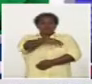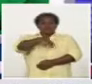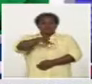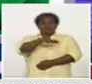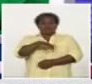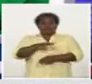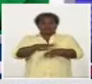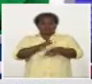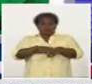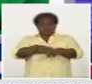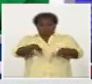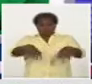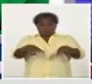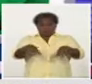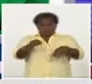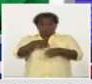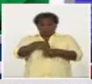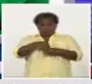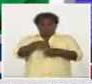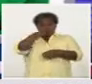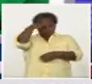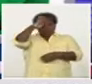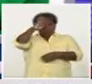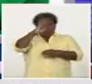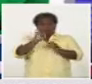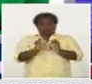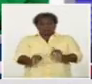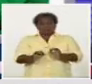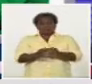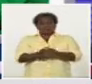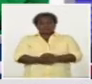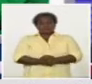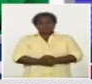de transmisión autóctona en nuestro país.